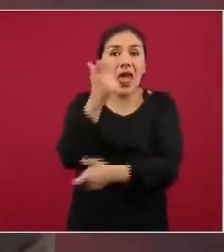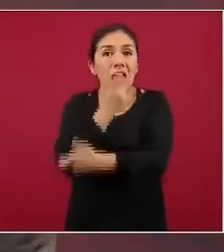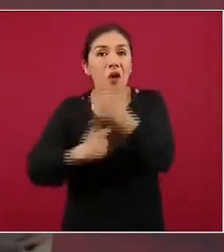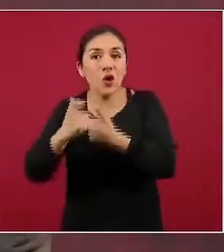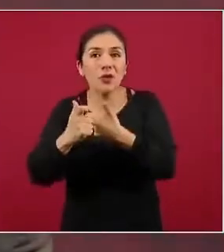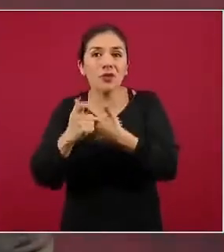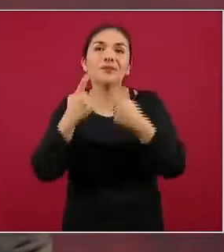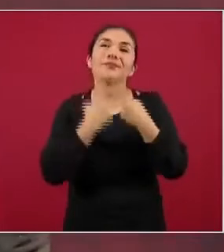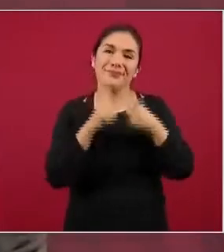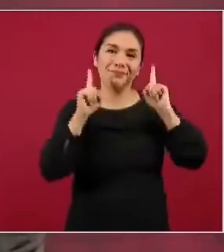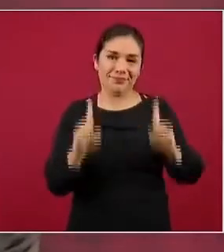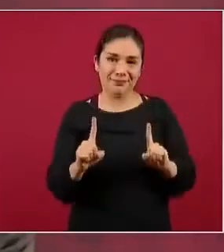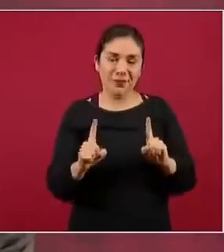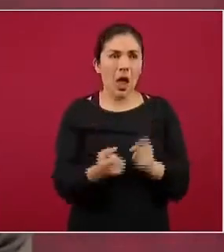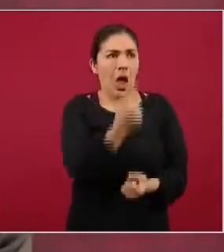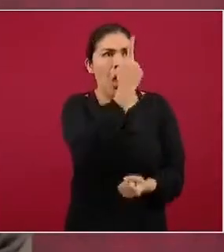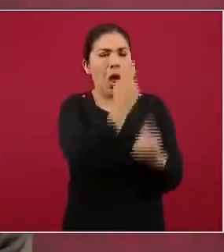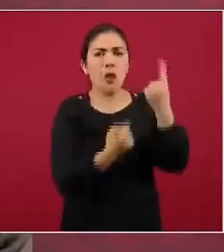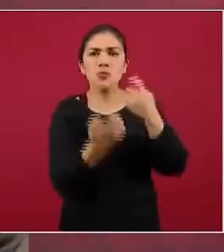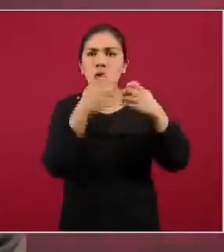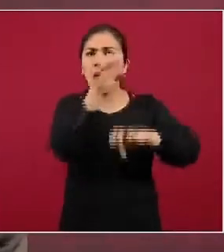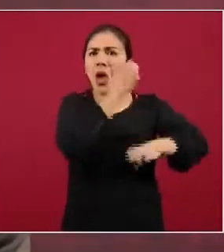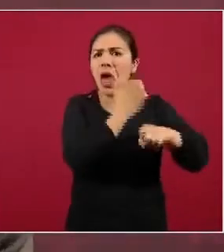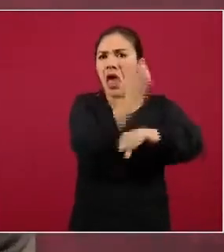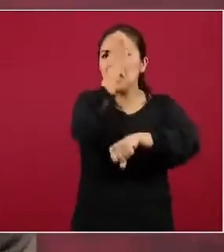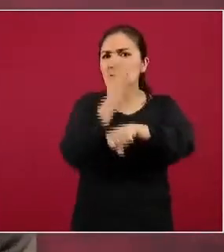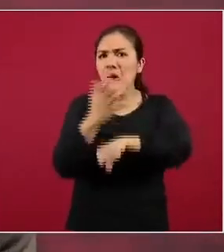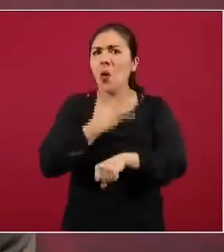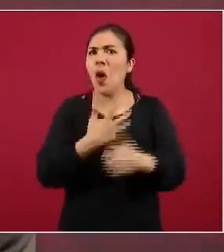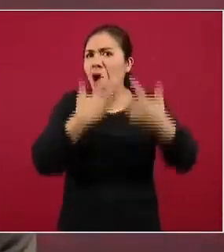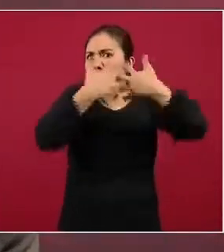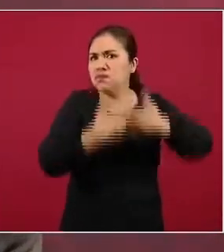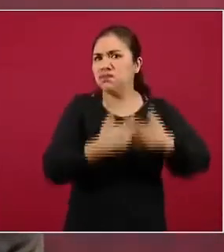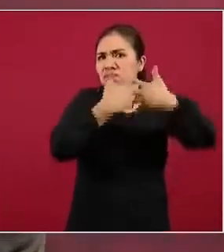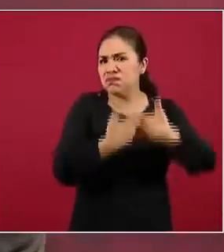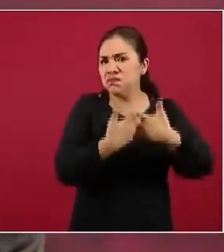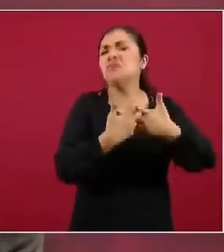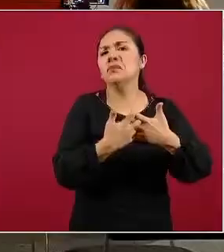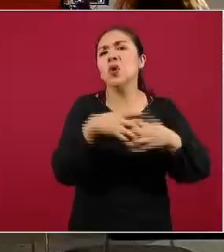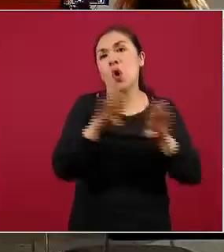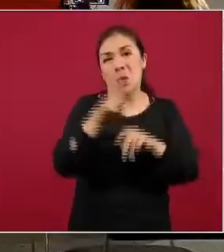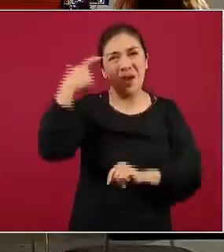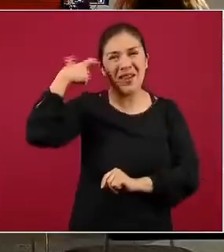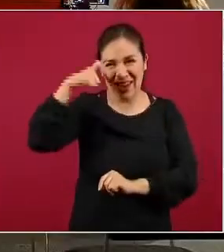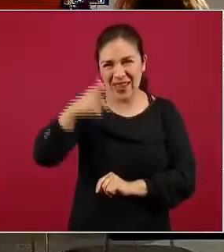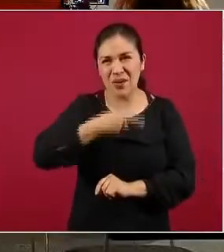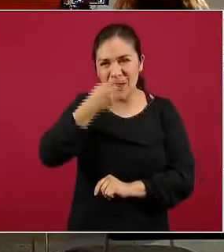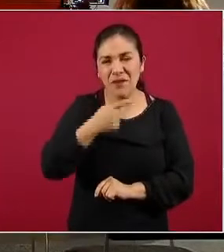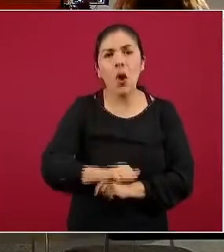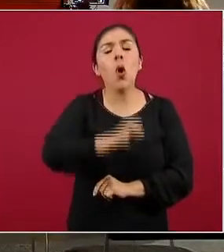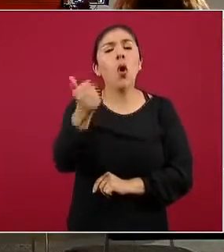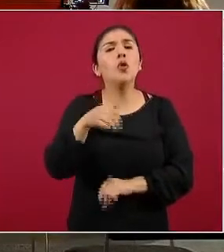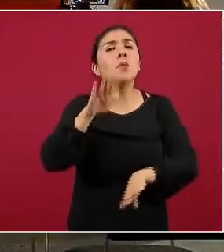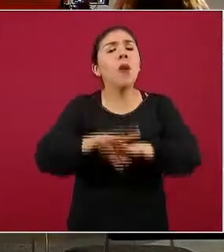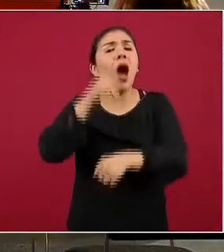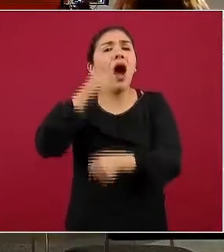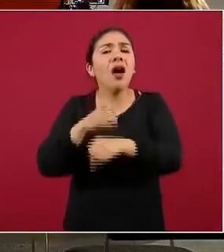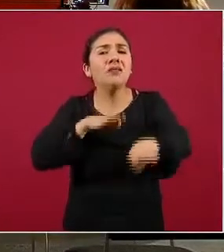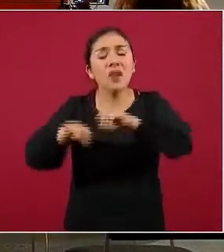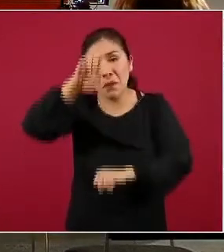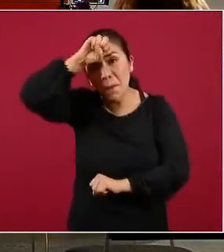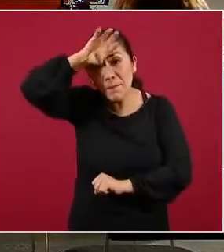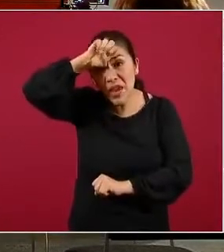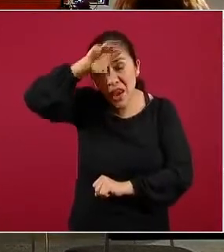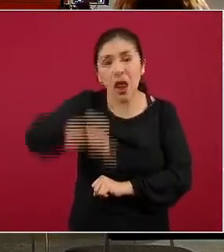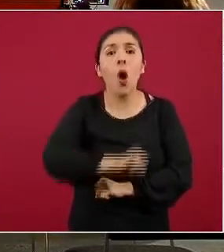Hay estados que tienen economías industriales, Querétaro es un buen ejemplo de ello, hay estados que tienen economías mineras, hay estados que